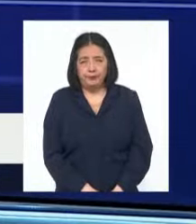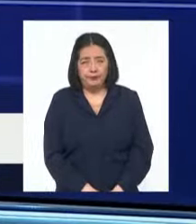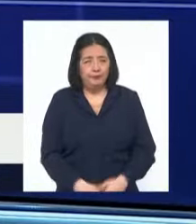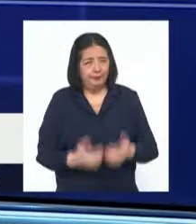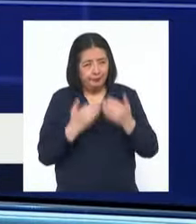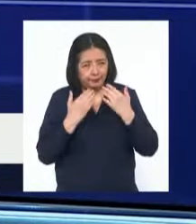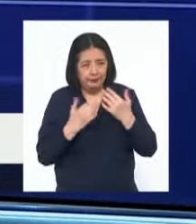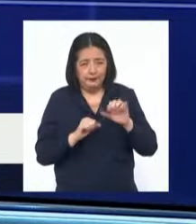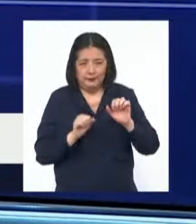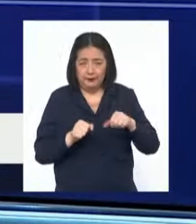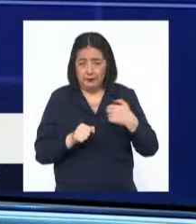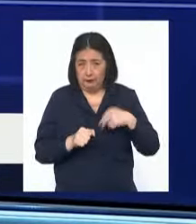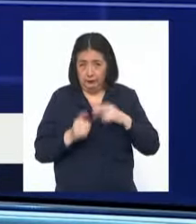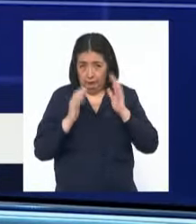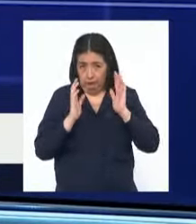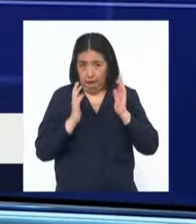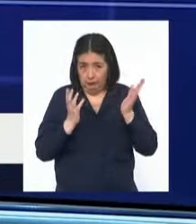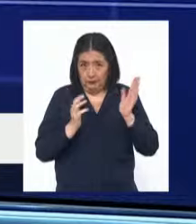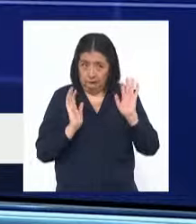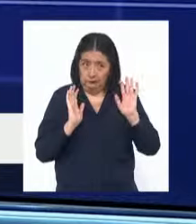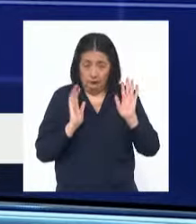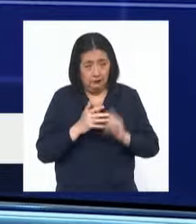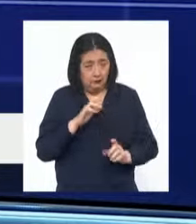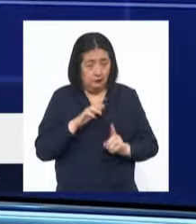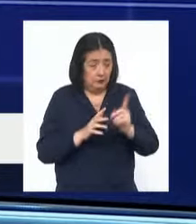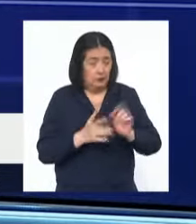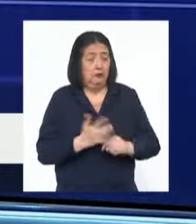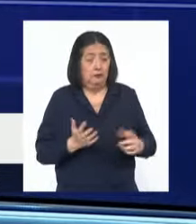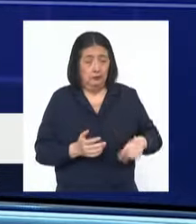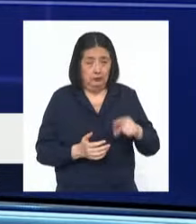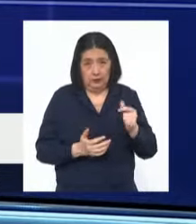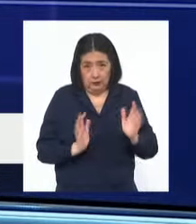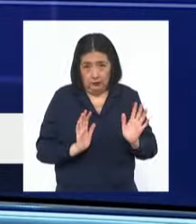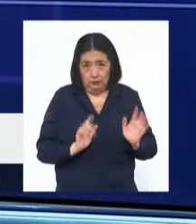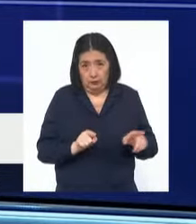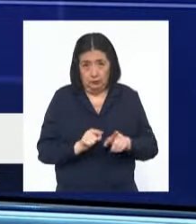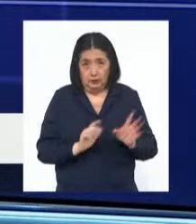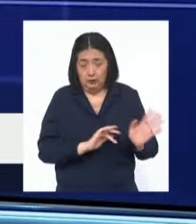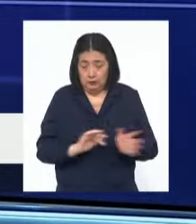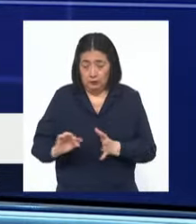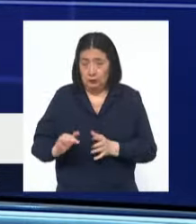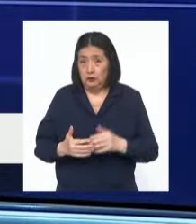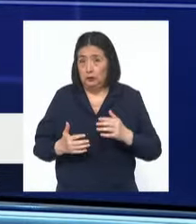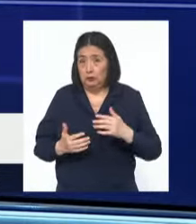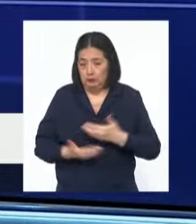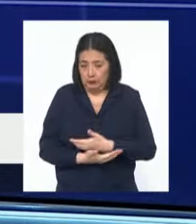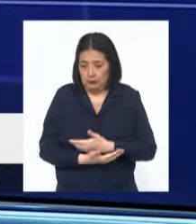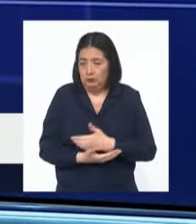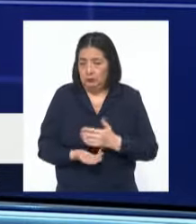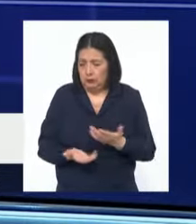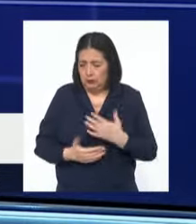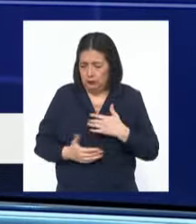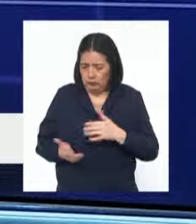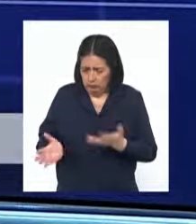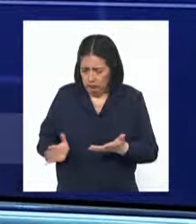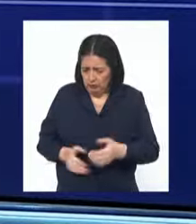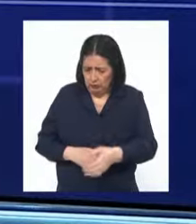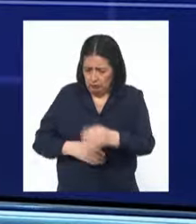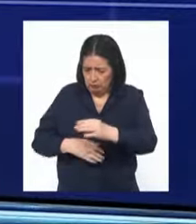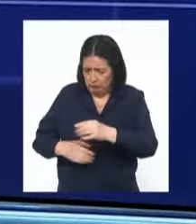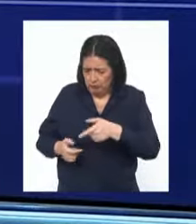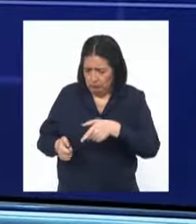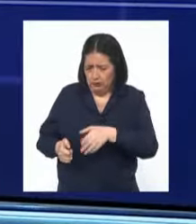Muchas gracias. Estaremos atentos a por si aparece un perrito como Marianito. Bueno, y el cuerpo de un bebé fue encontrado en la playa Macaje,